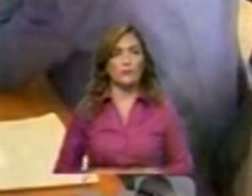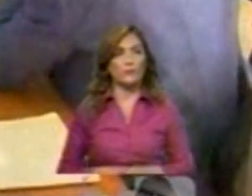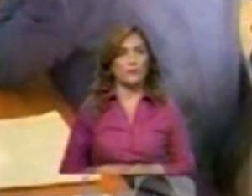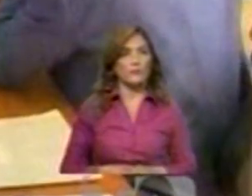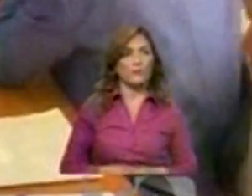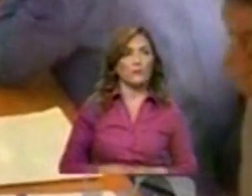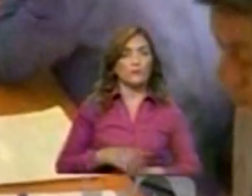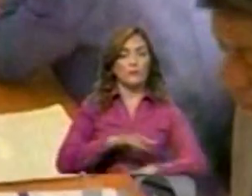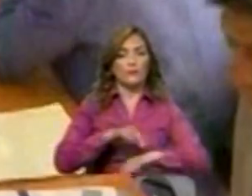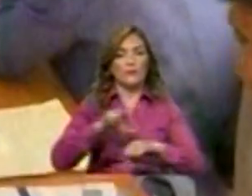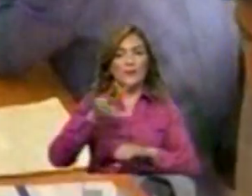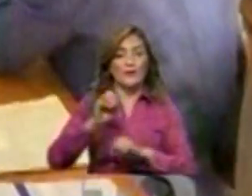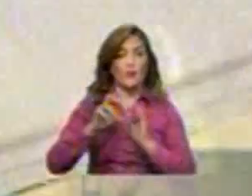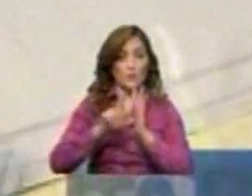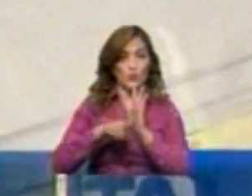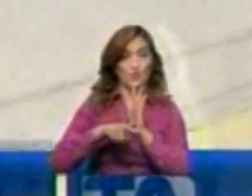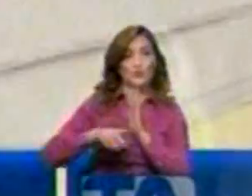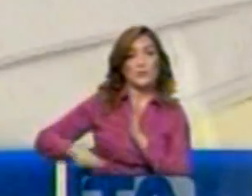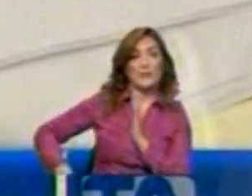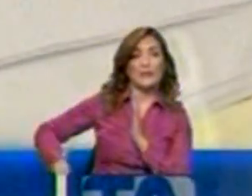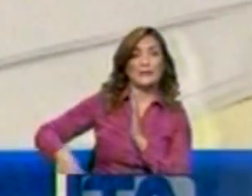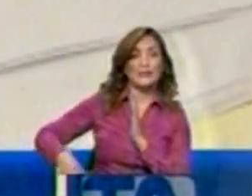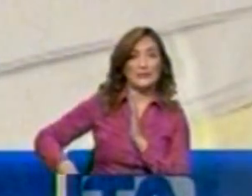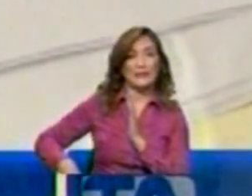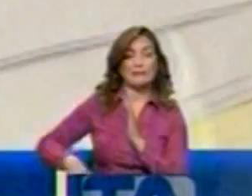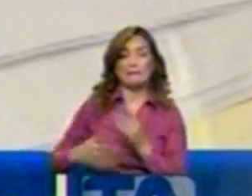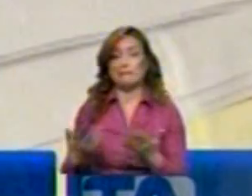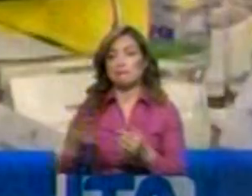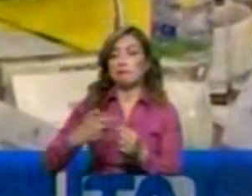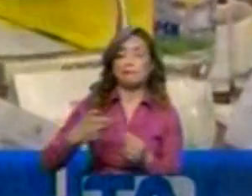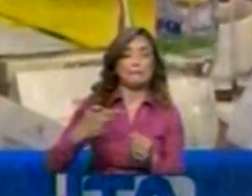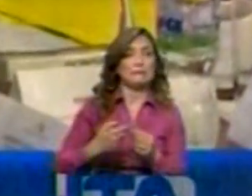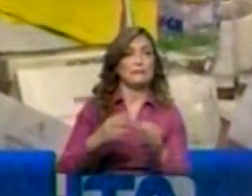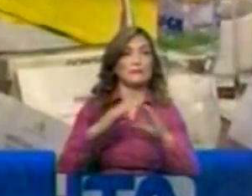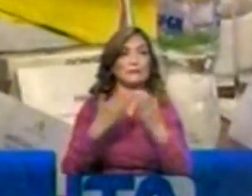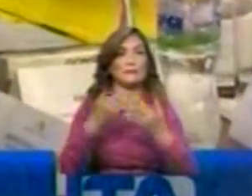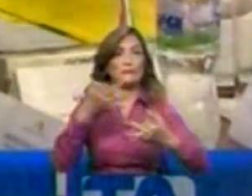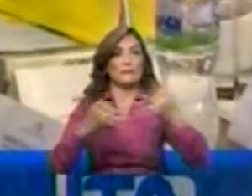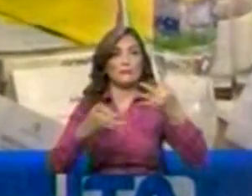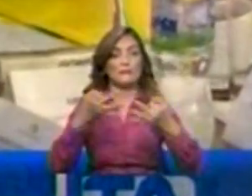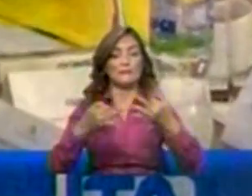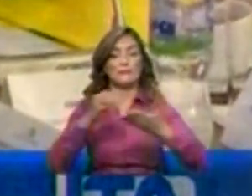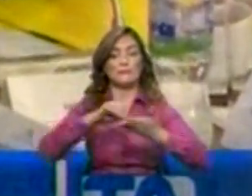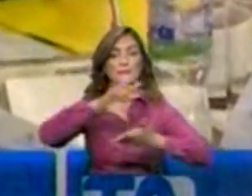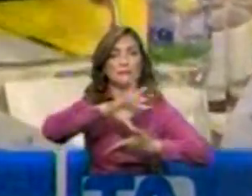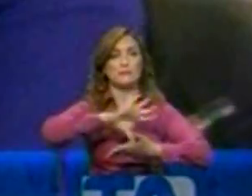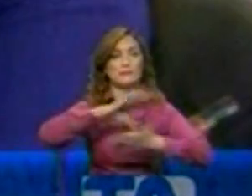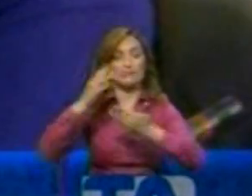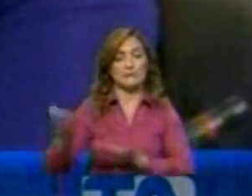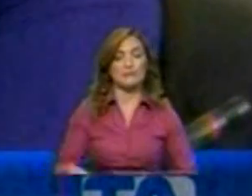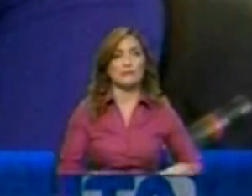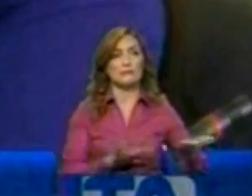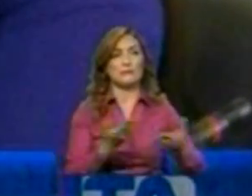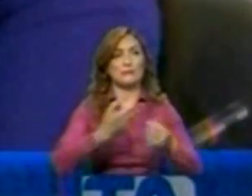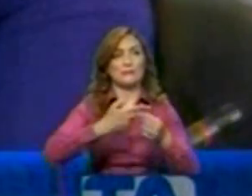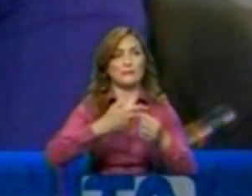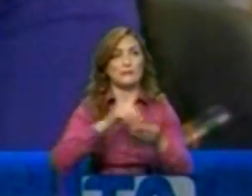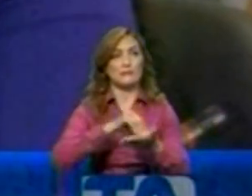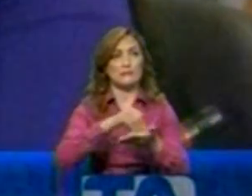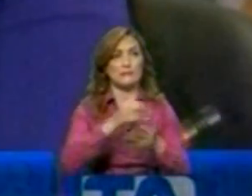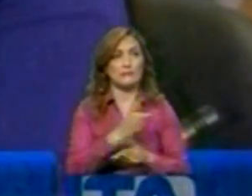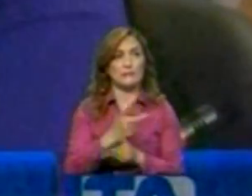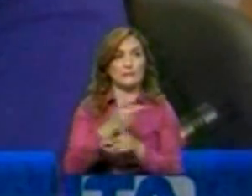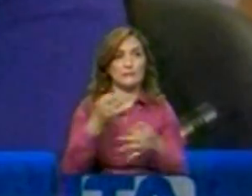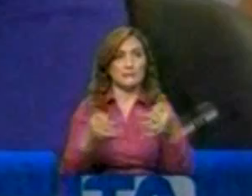30 minutos de retraso por falta de quórum, la Comisión de Justicia de la Asamblea Nacional recibió a los miembros del Consejo de la Judicatura